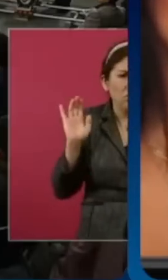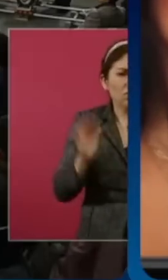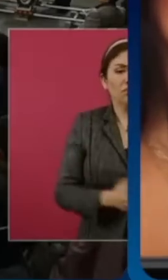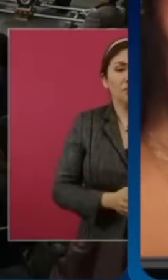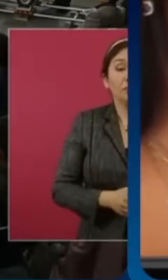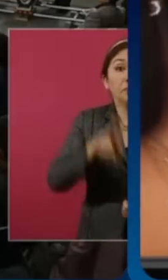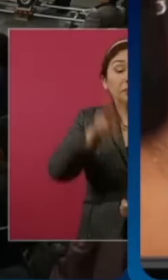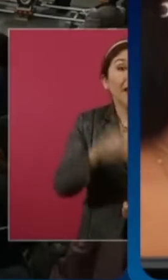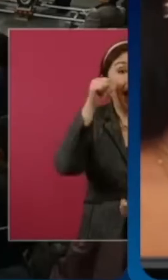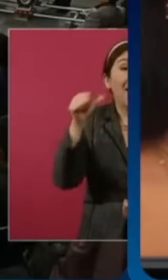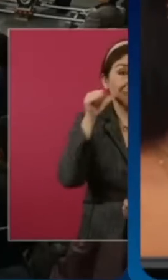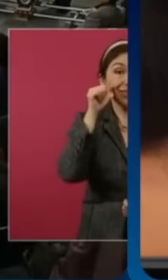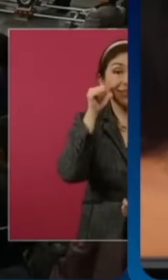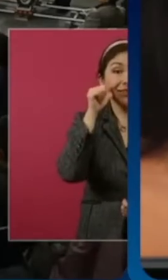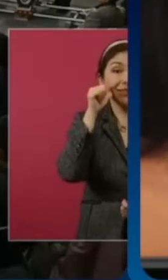que